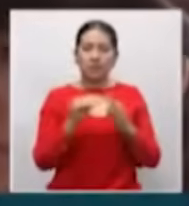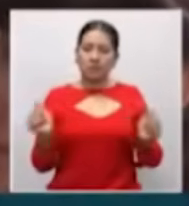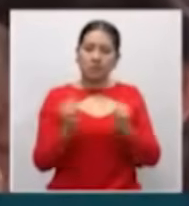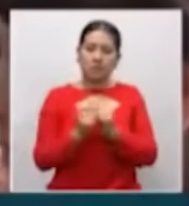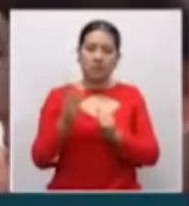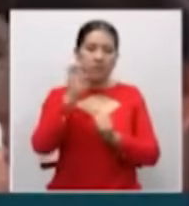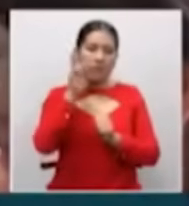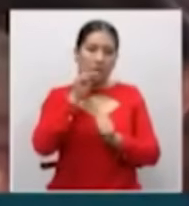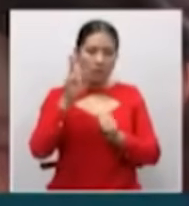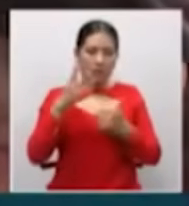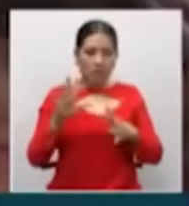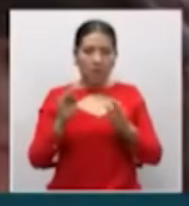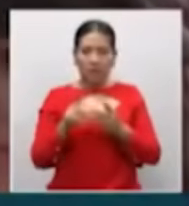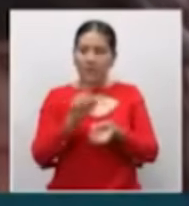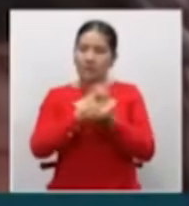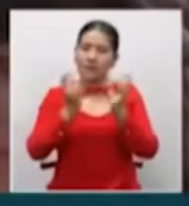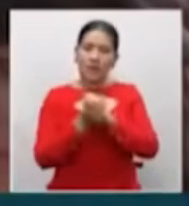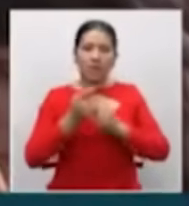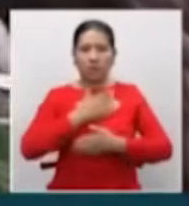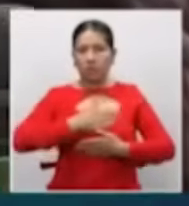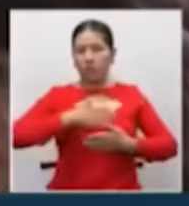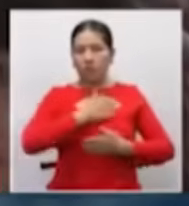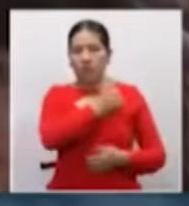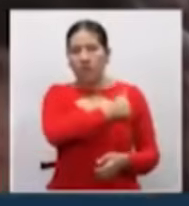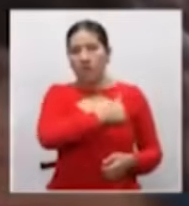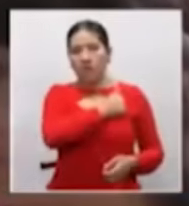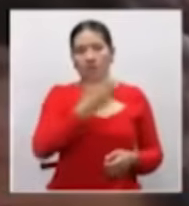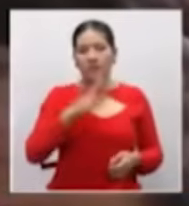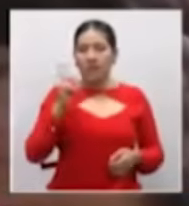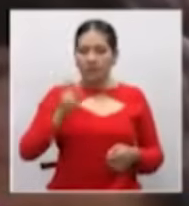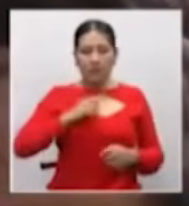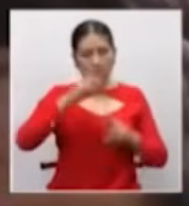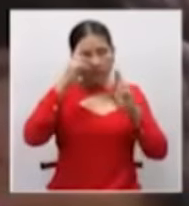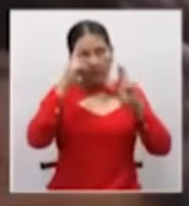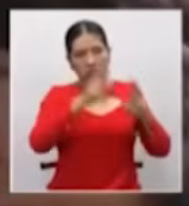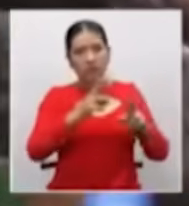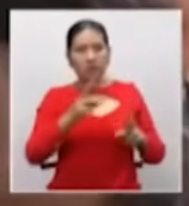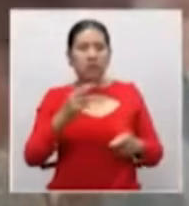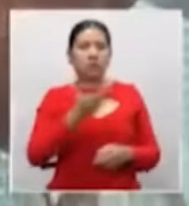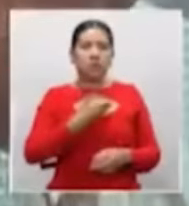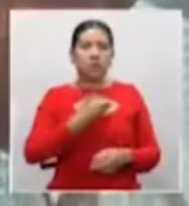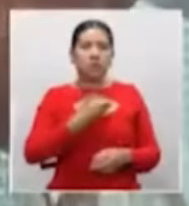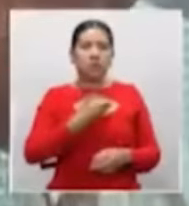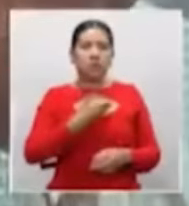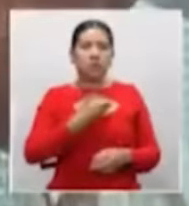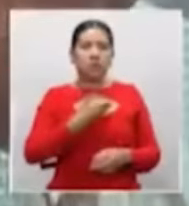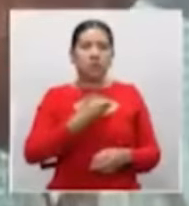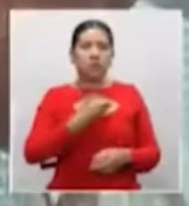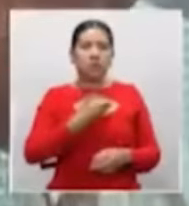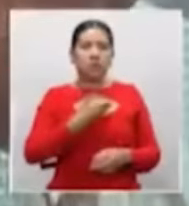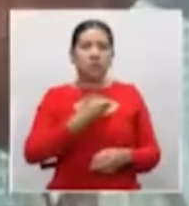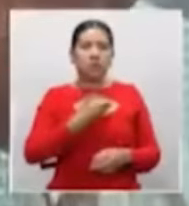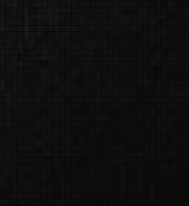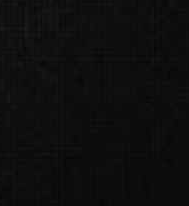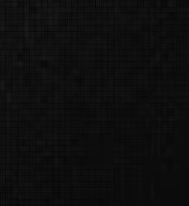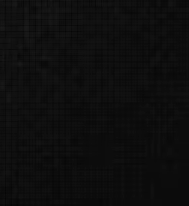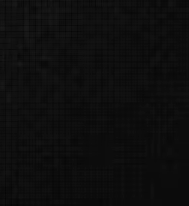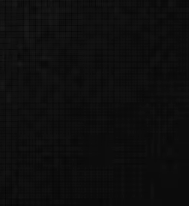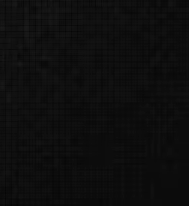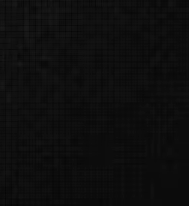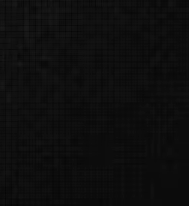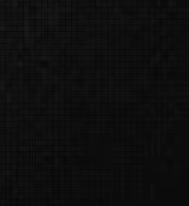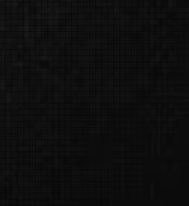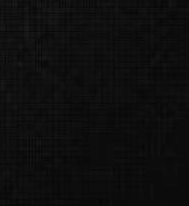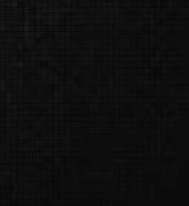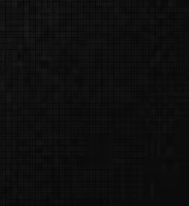Morales decirle que le ponga todo tipo de actitud vamos a hacer respetar nuestro presidente lucha bien Ahora